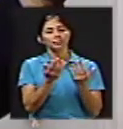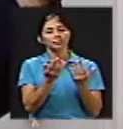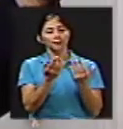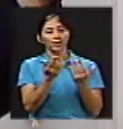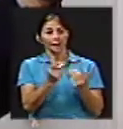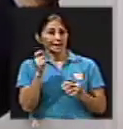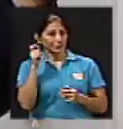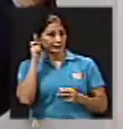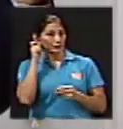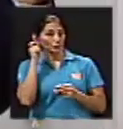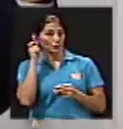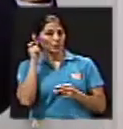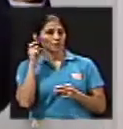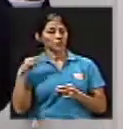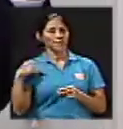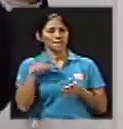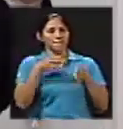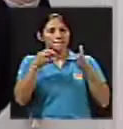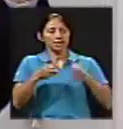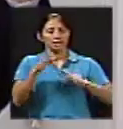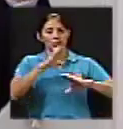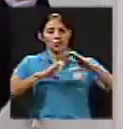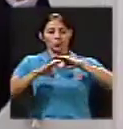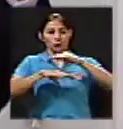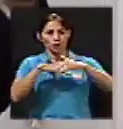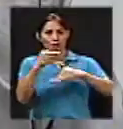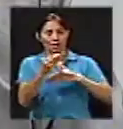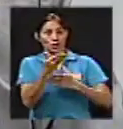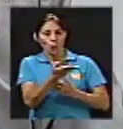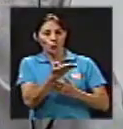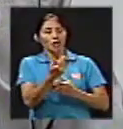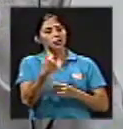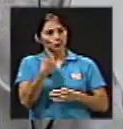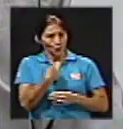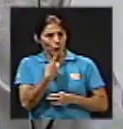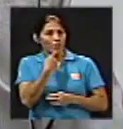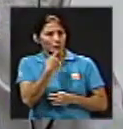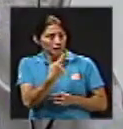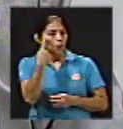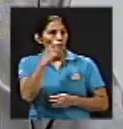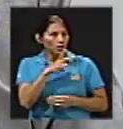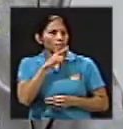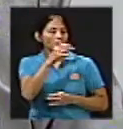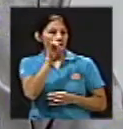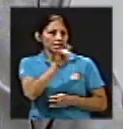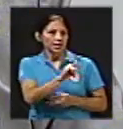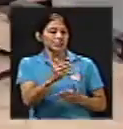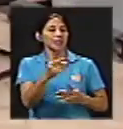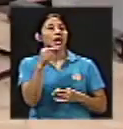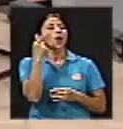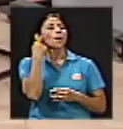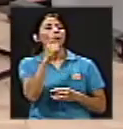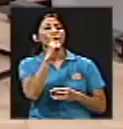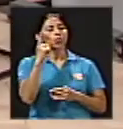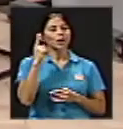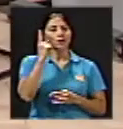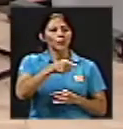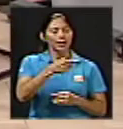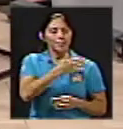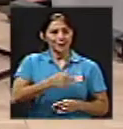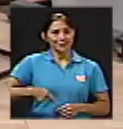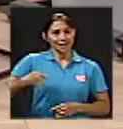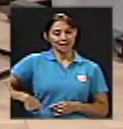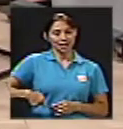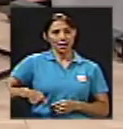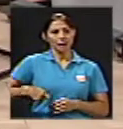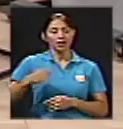la señora ministra de Comercio Exterior, quien, voy a decirlo porque es así, por una directriz presidencial en los